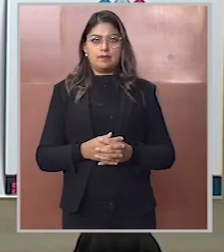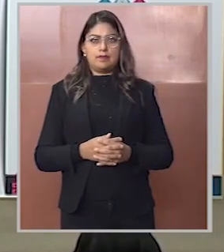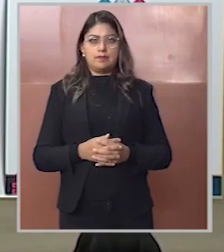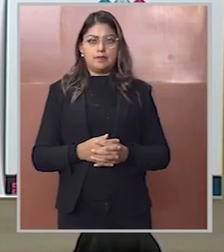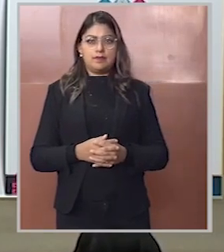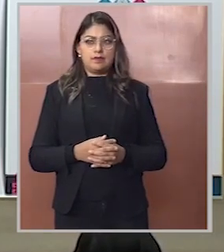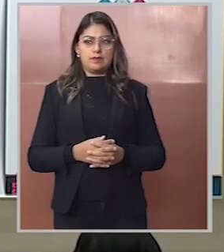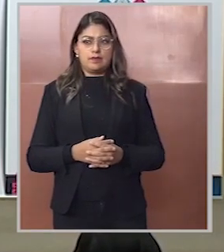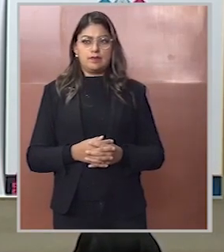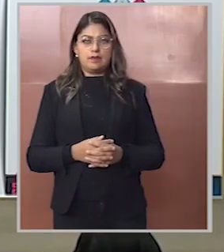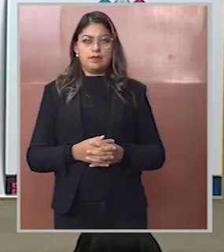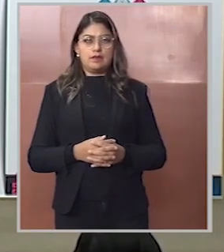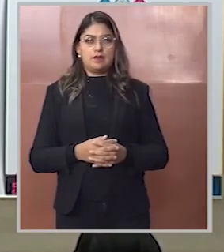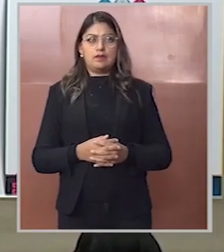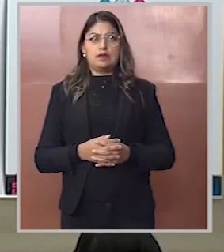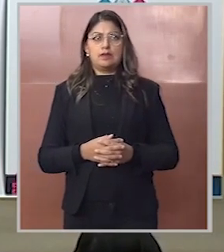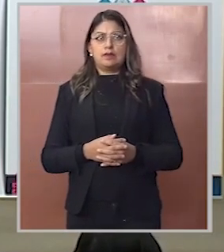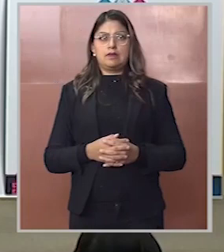Federal